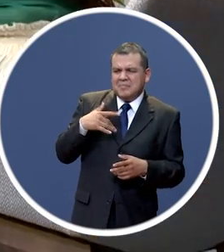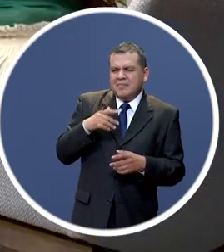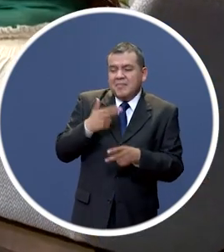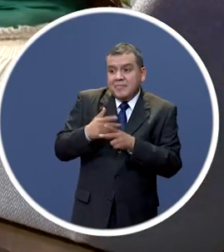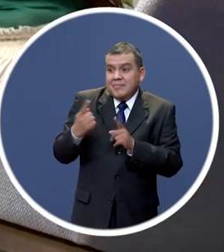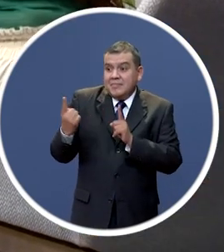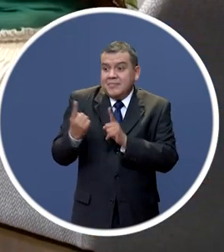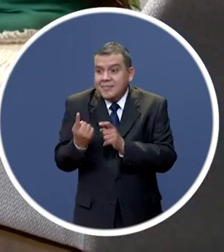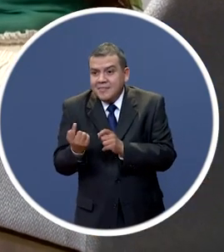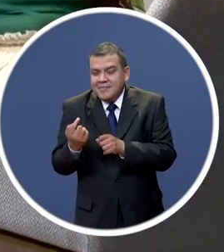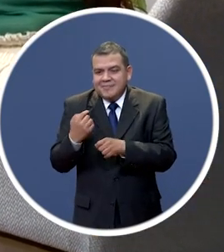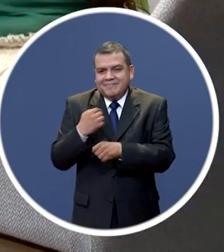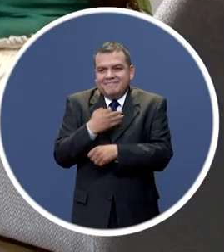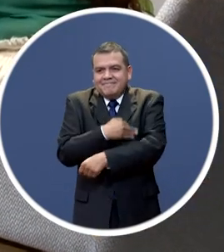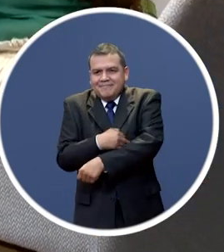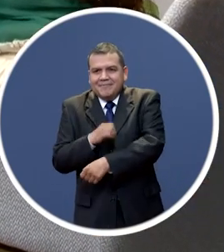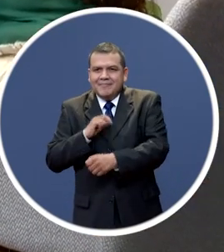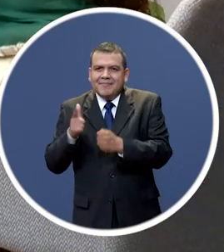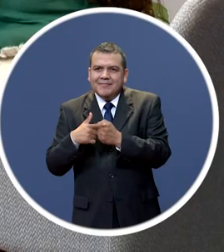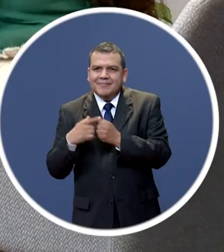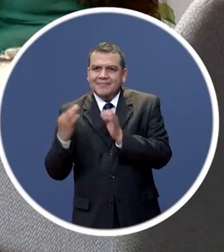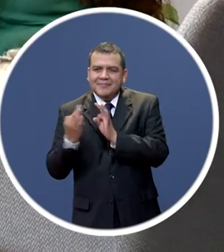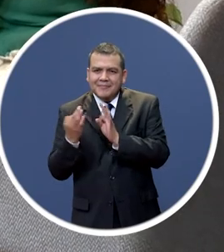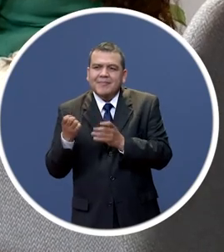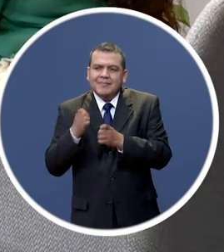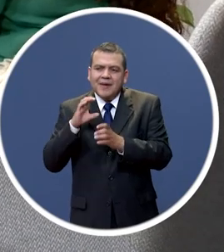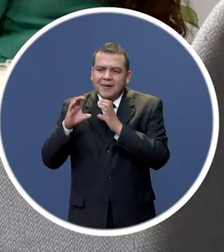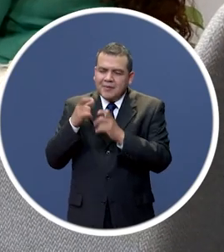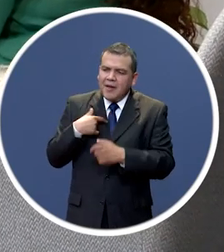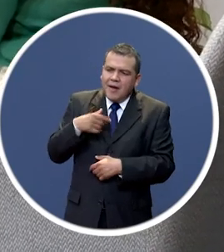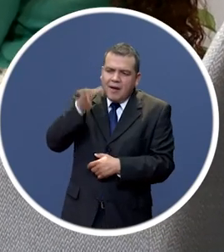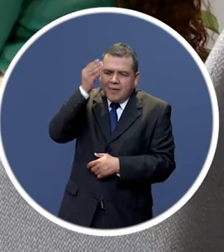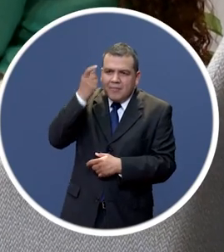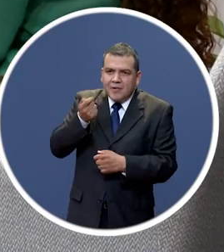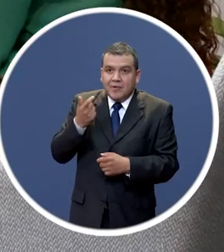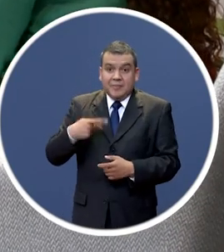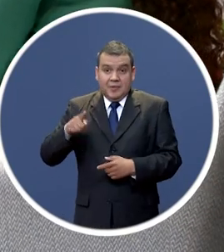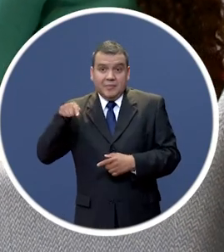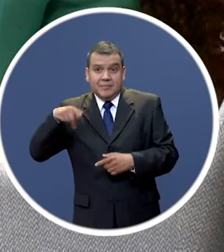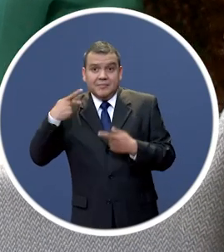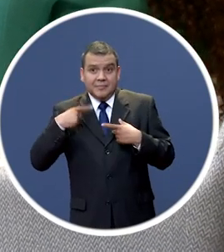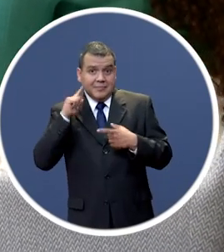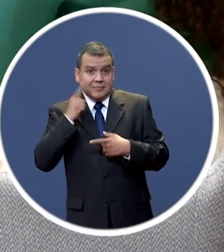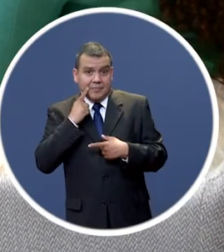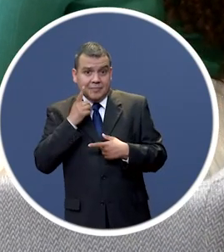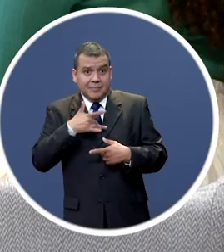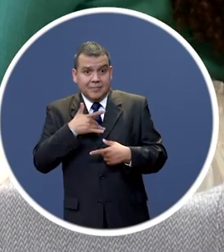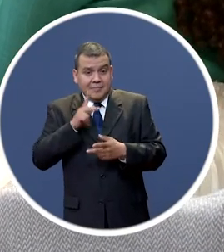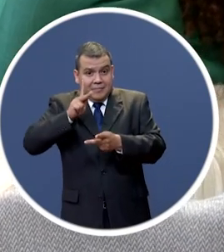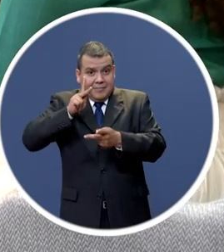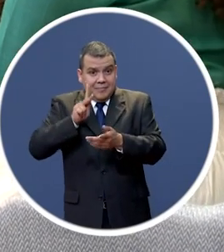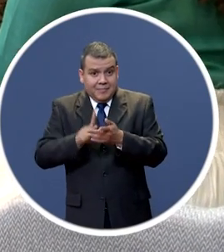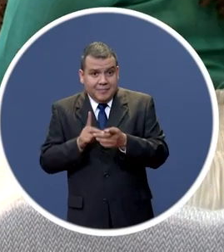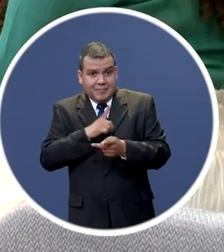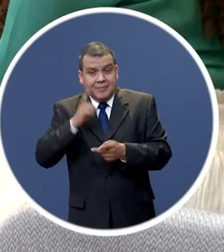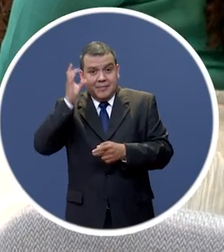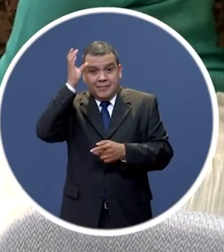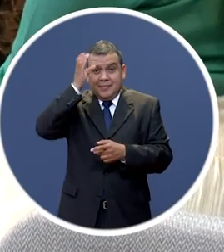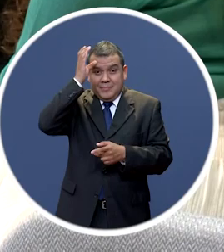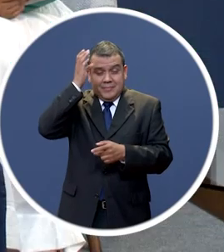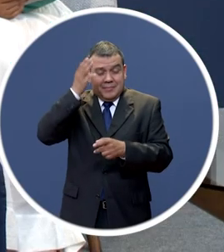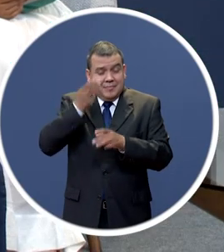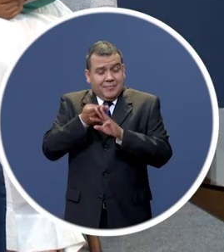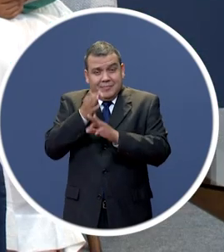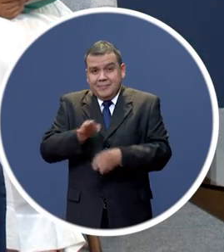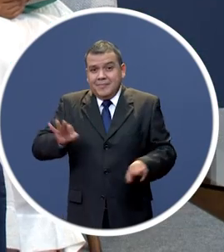cerca. Exacto. Y de su manera de comunicarse, que además para el sordo es parte fundamental de una cultura que ellos han creado.